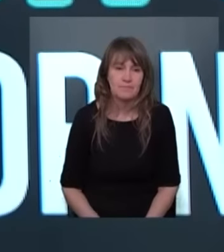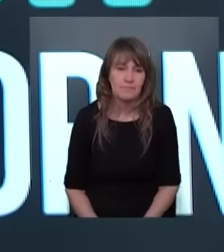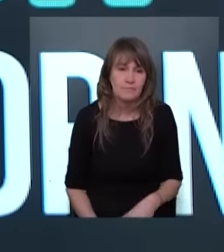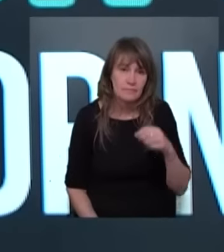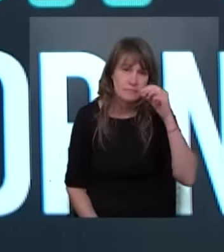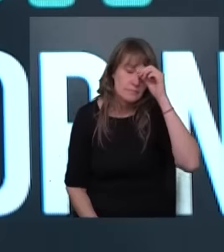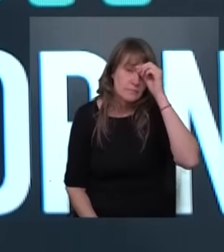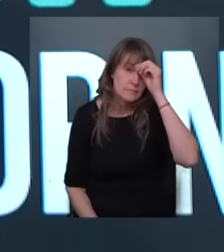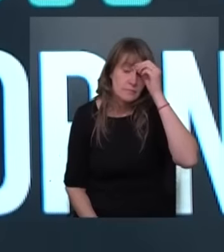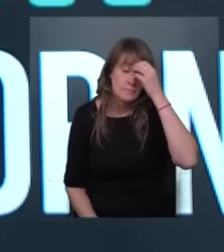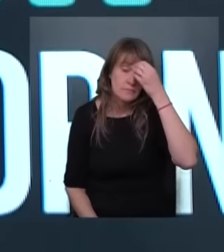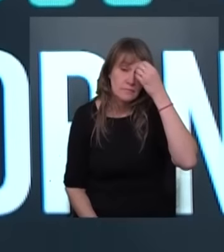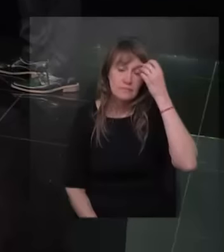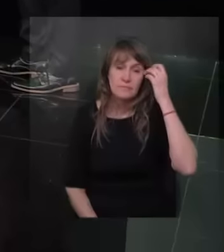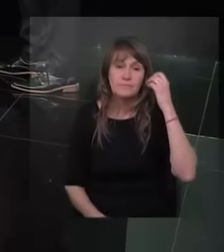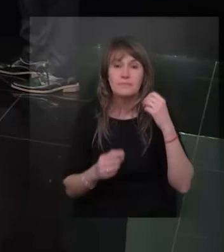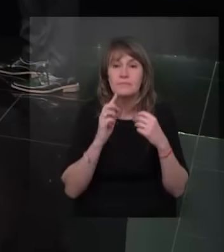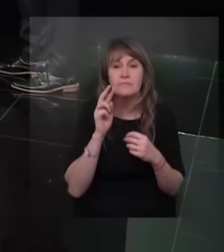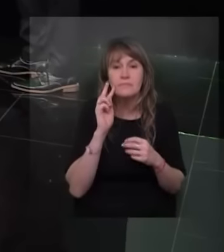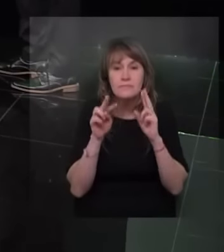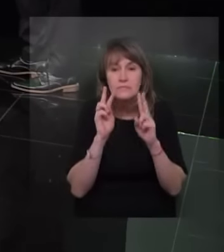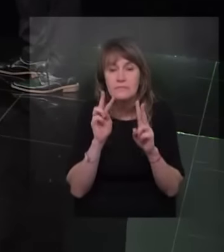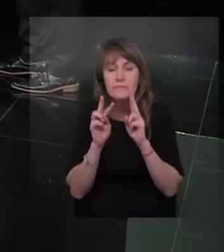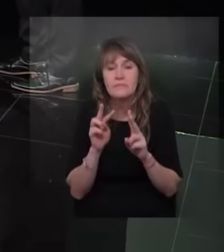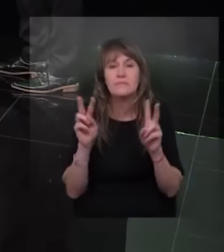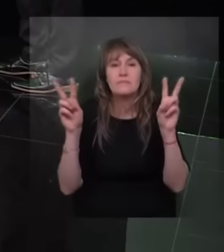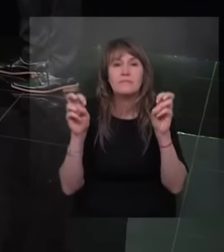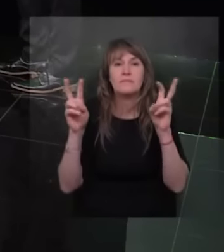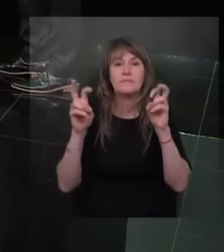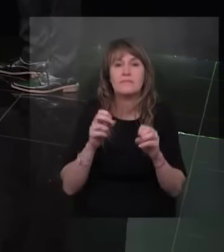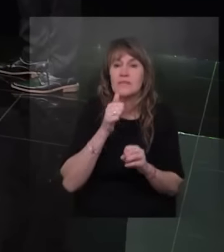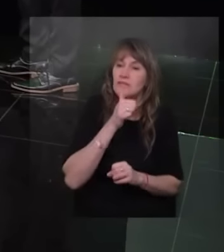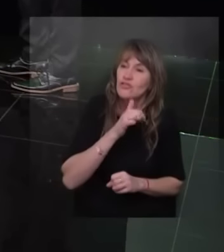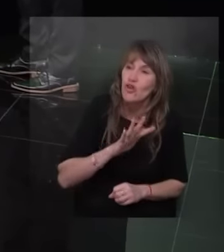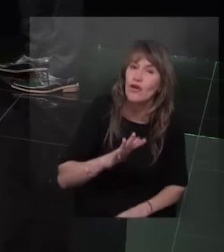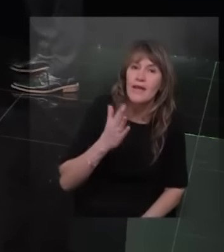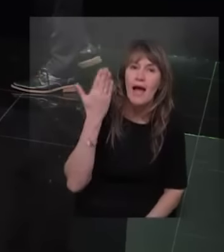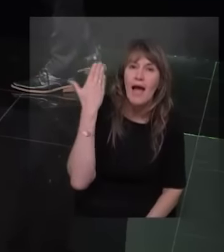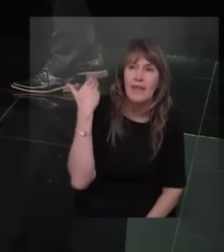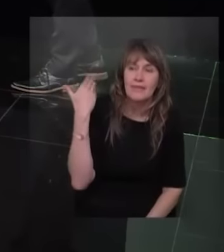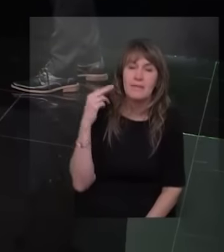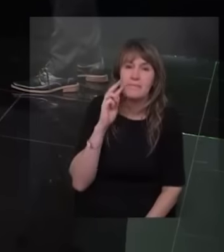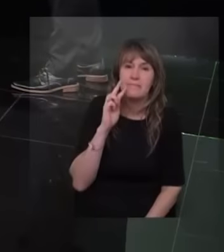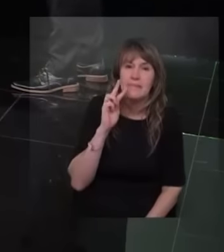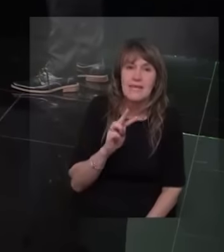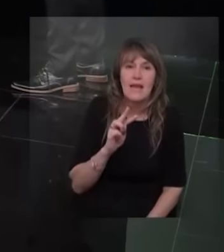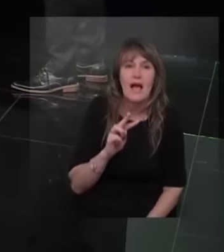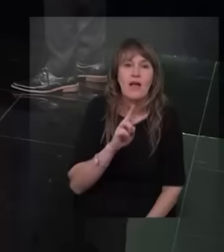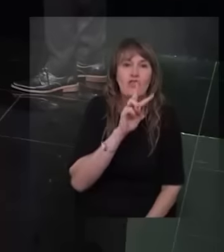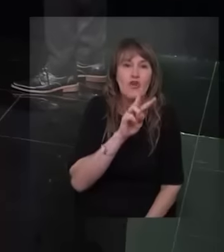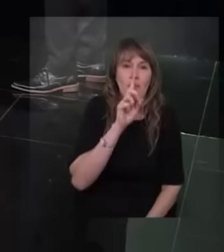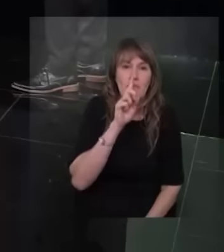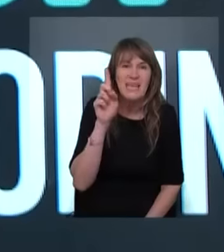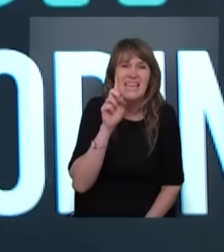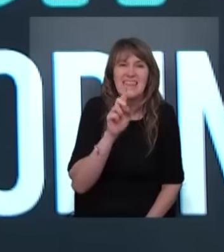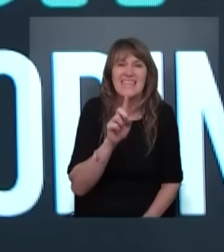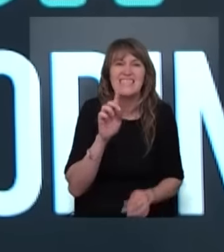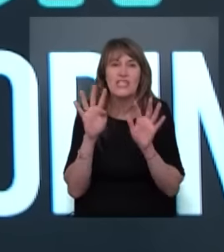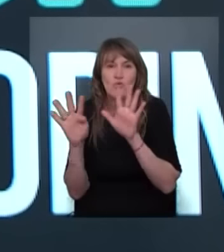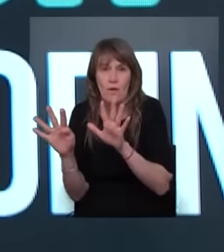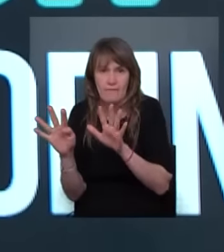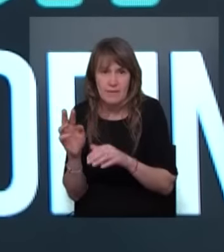comentado este en esto de mirar en términos históricos también tenés pronta una comparación más específica con 2019 Sí si